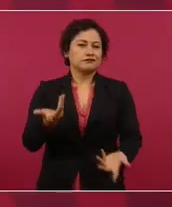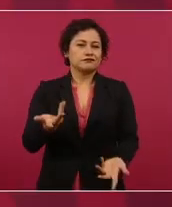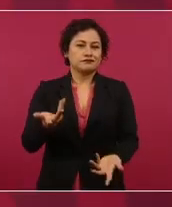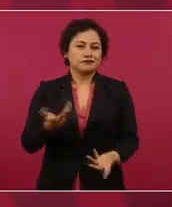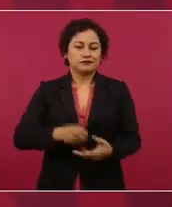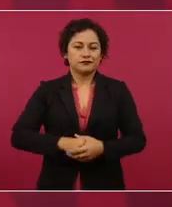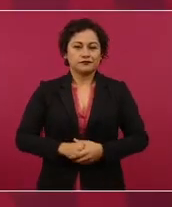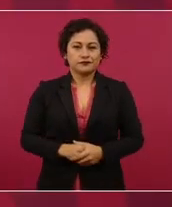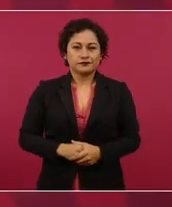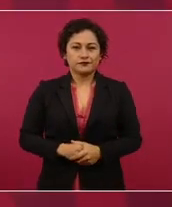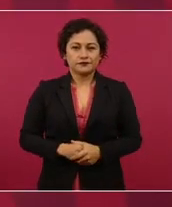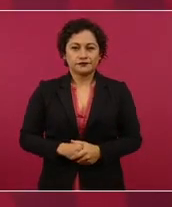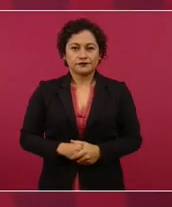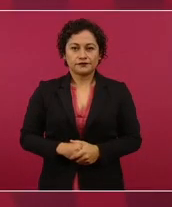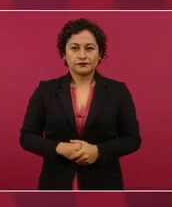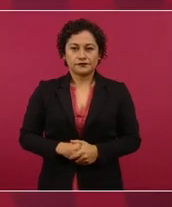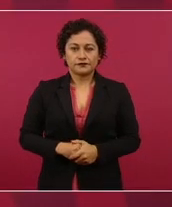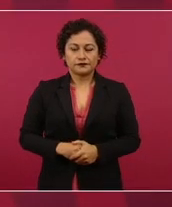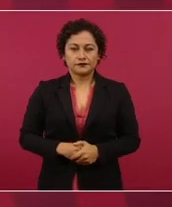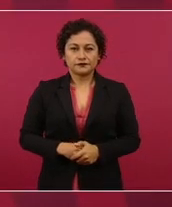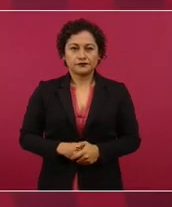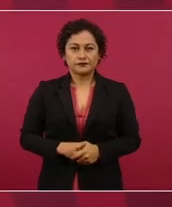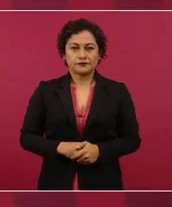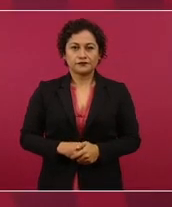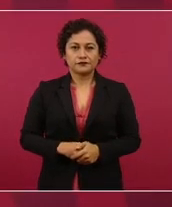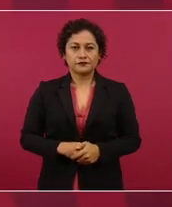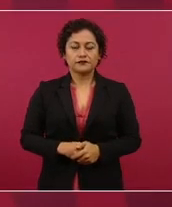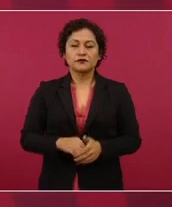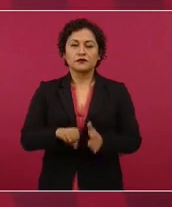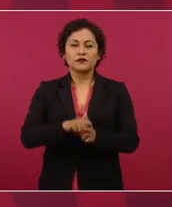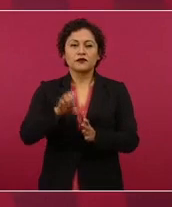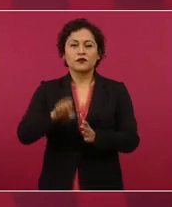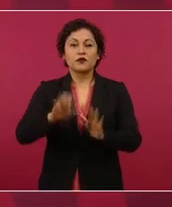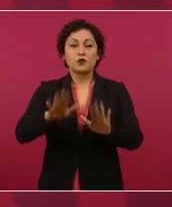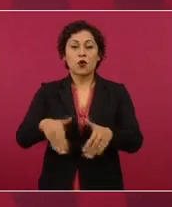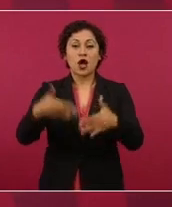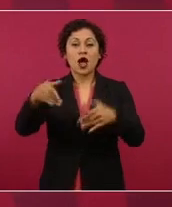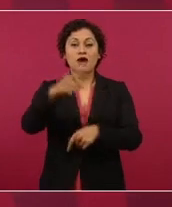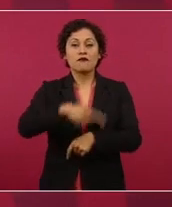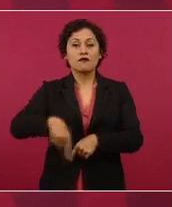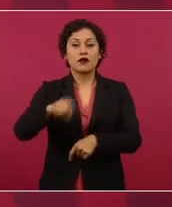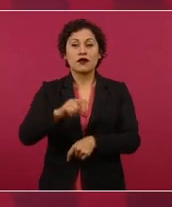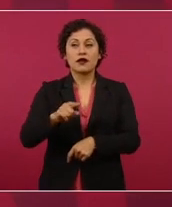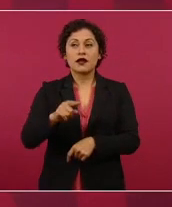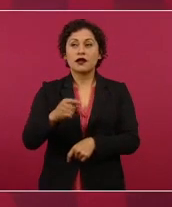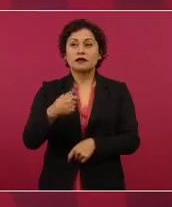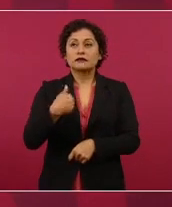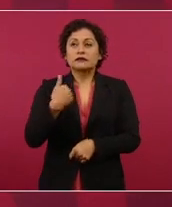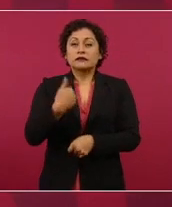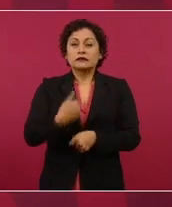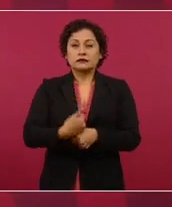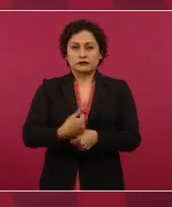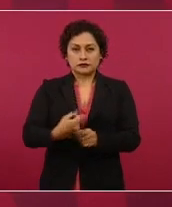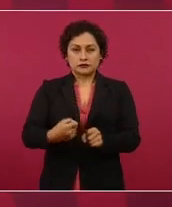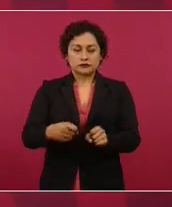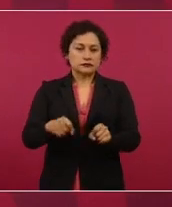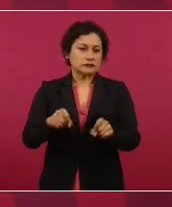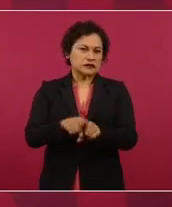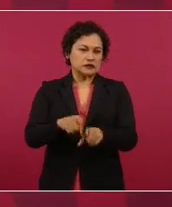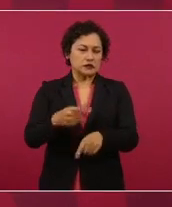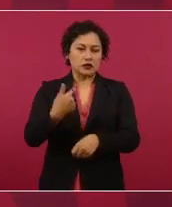produzca una autocrítica. Sí la hay, ¿no? Pero en los